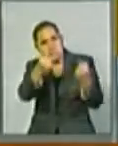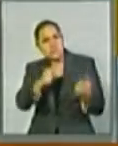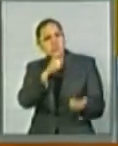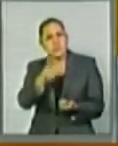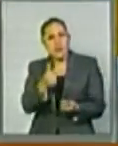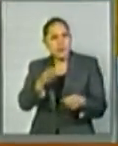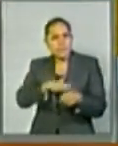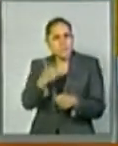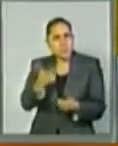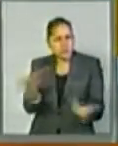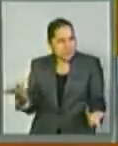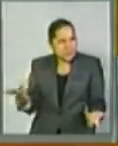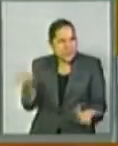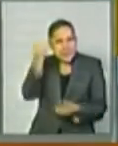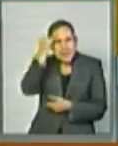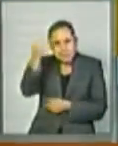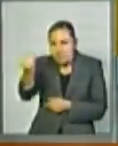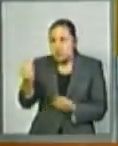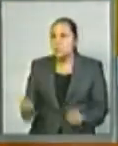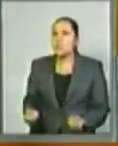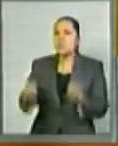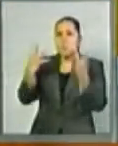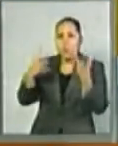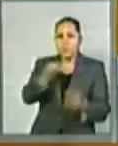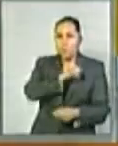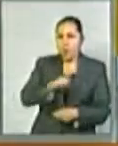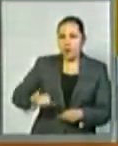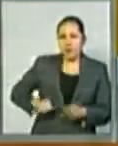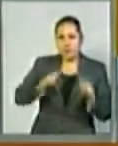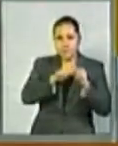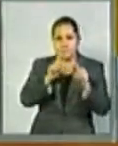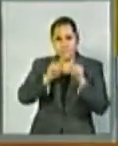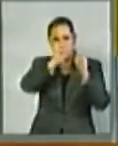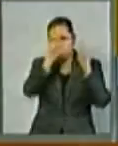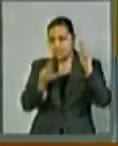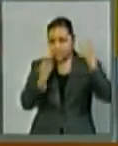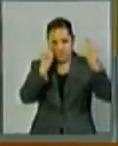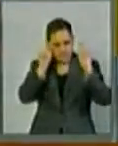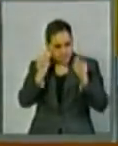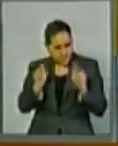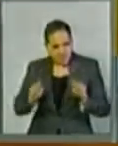alcaldes que hoy, de más de 2,000 alcaldes, temen